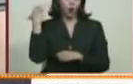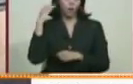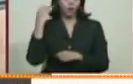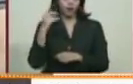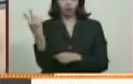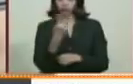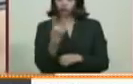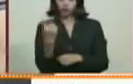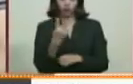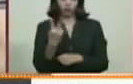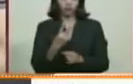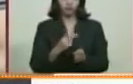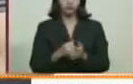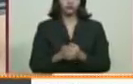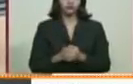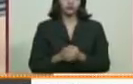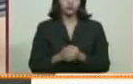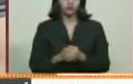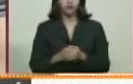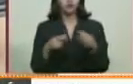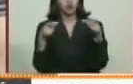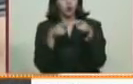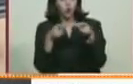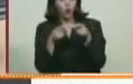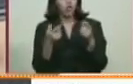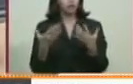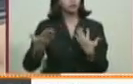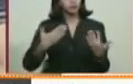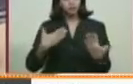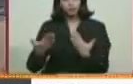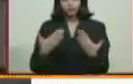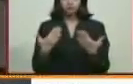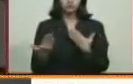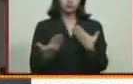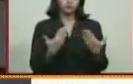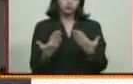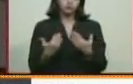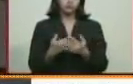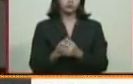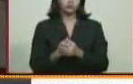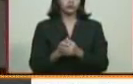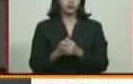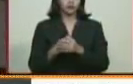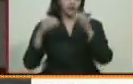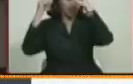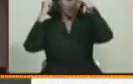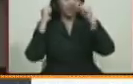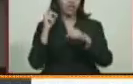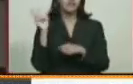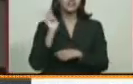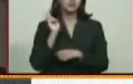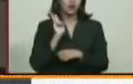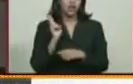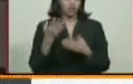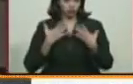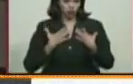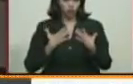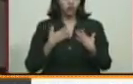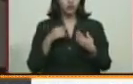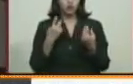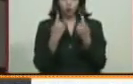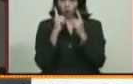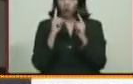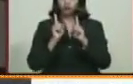fueron reuniones muy cordiales. El canciller Arriaza y mi persona estuvimos allí. Me tocó a mí aportar los